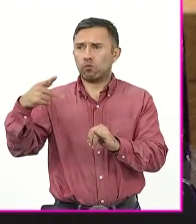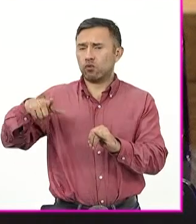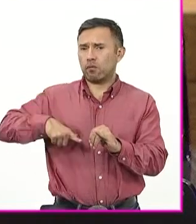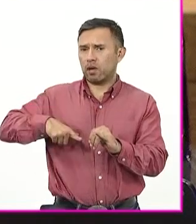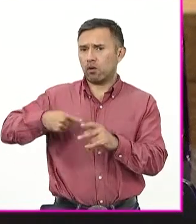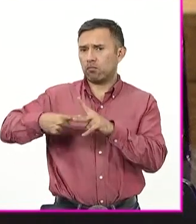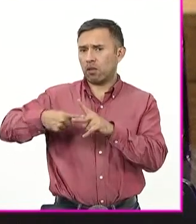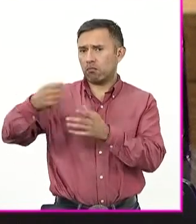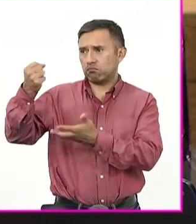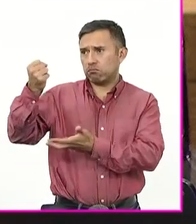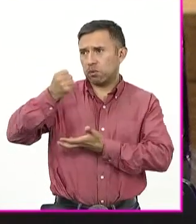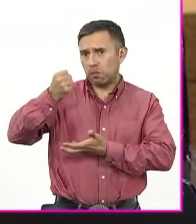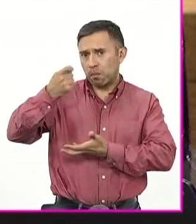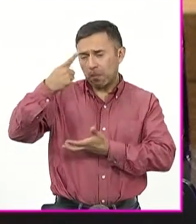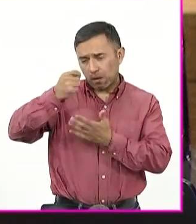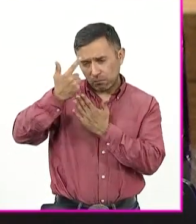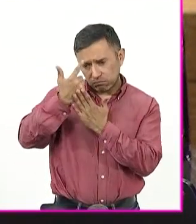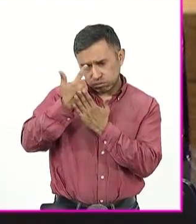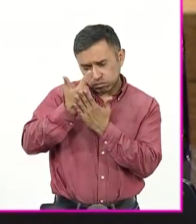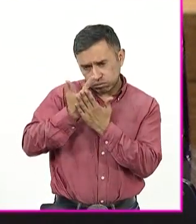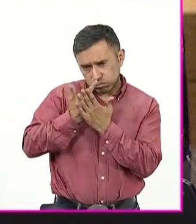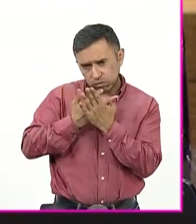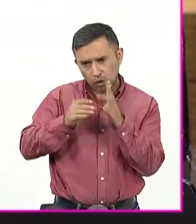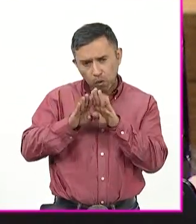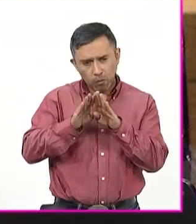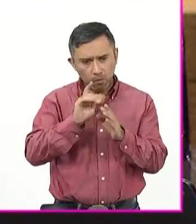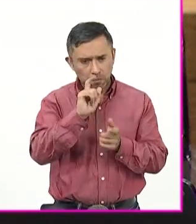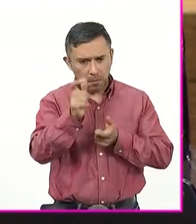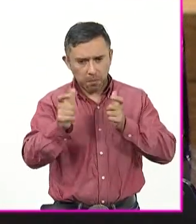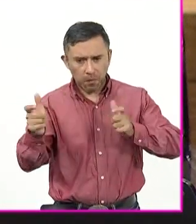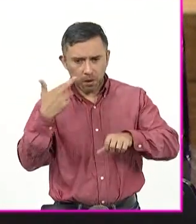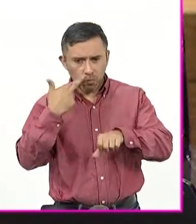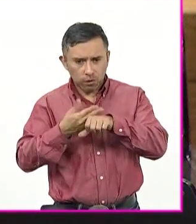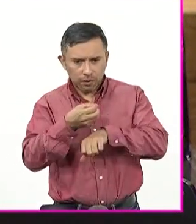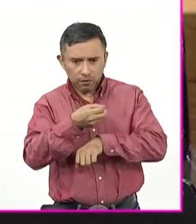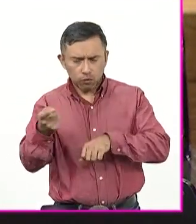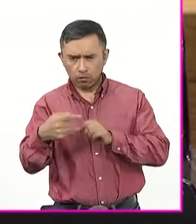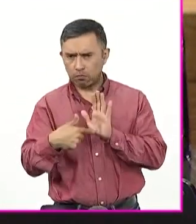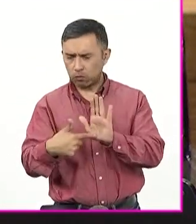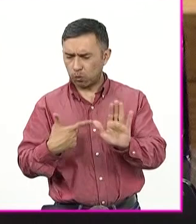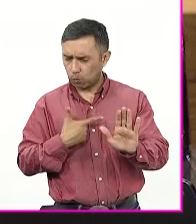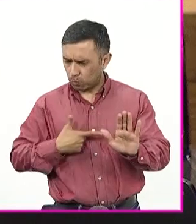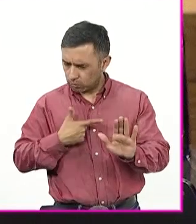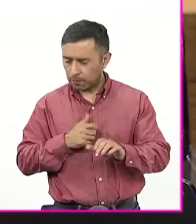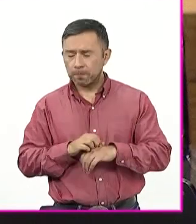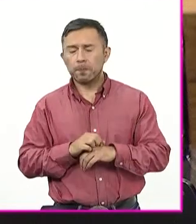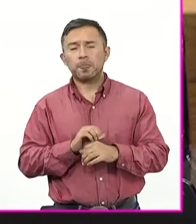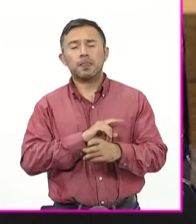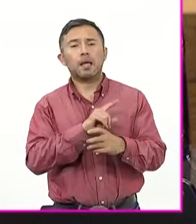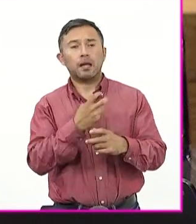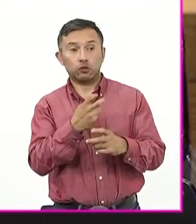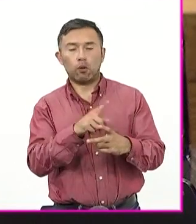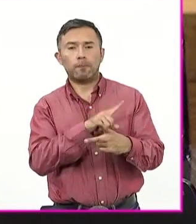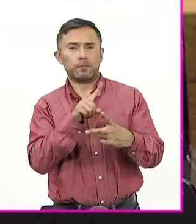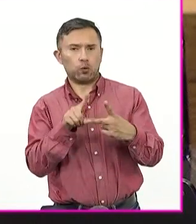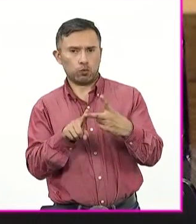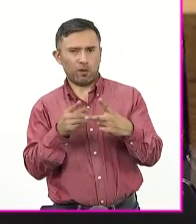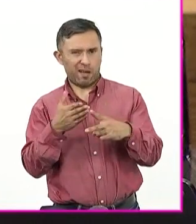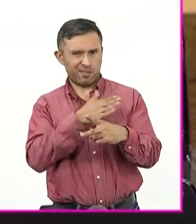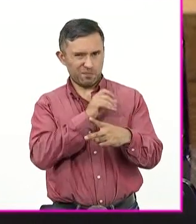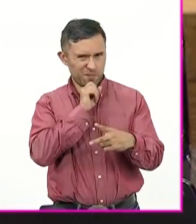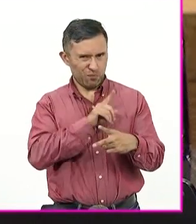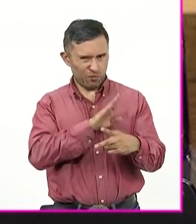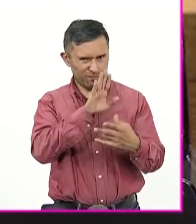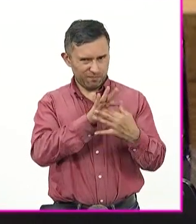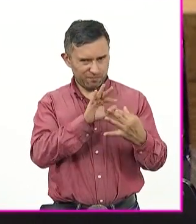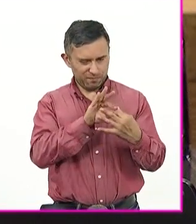cumplir con sus tareas. Y aquí mi ratificación, y es el segundo comentario inicial, de que